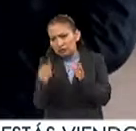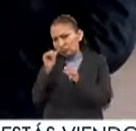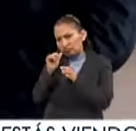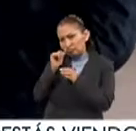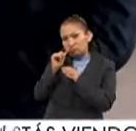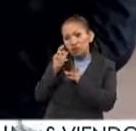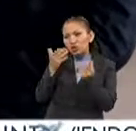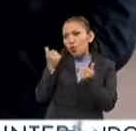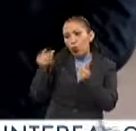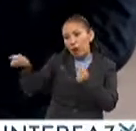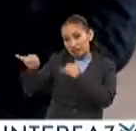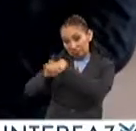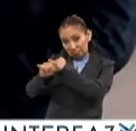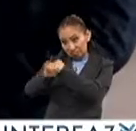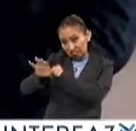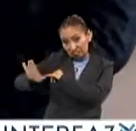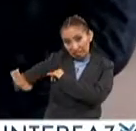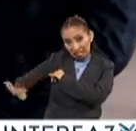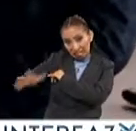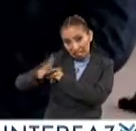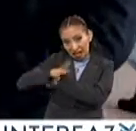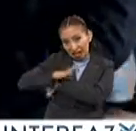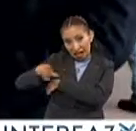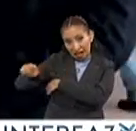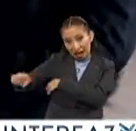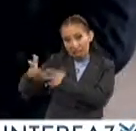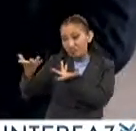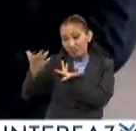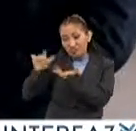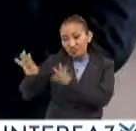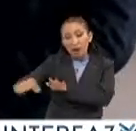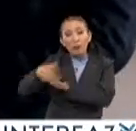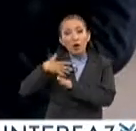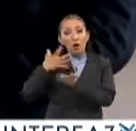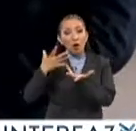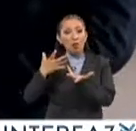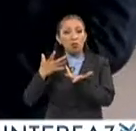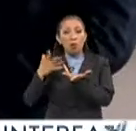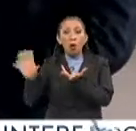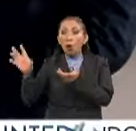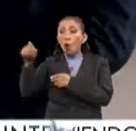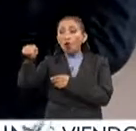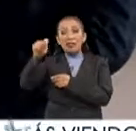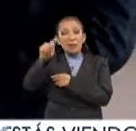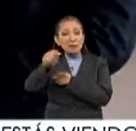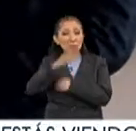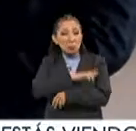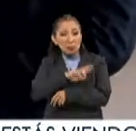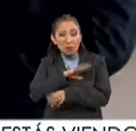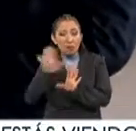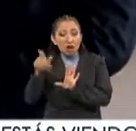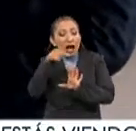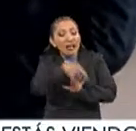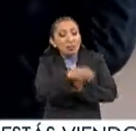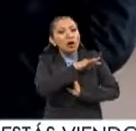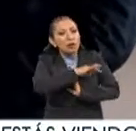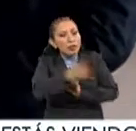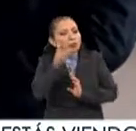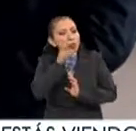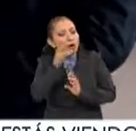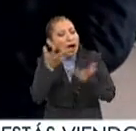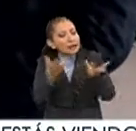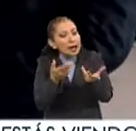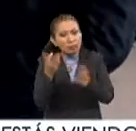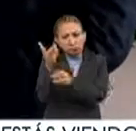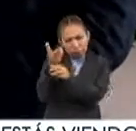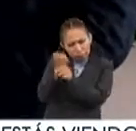normalmente no hacen los medios generalistas o, por qué no decirlo, los medios comerciales. Nosotros aquí tenemos esa gran posibilidad.